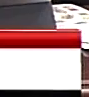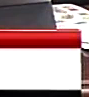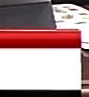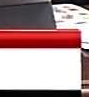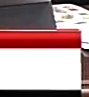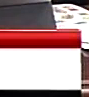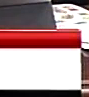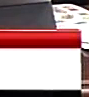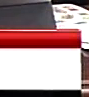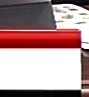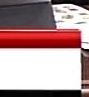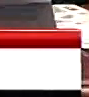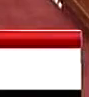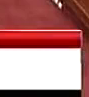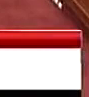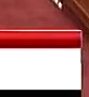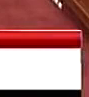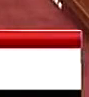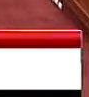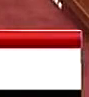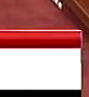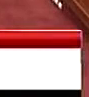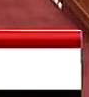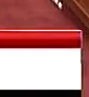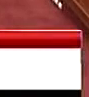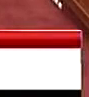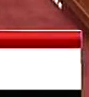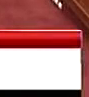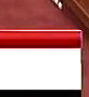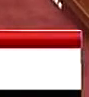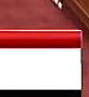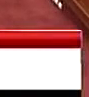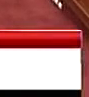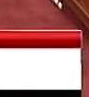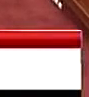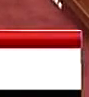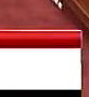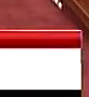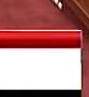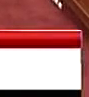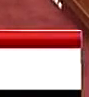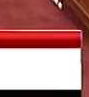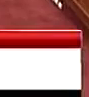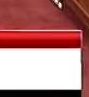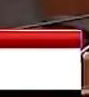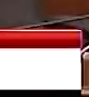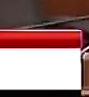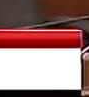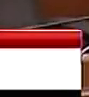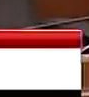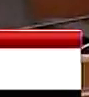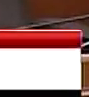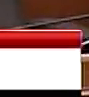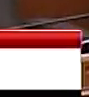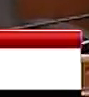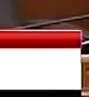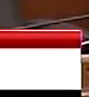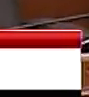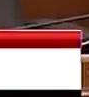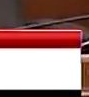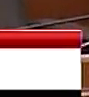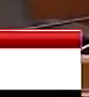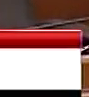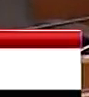el congresista Martorell. Gracias. Efectivamente, presidenta, como bien lo ha mencionado mi colega Carla Schäfer, las